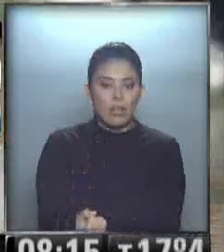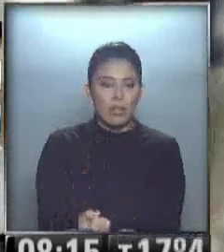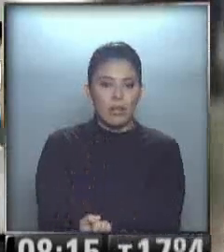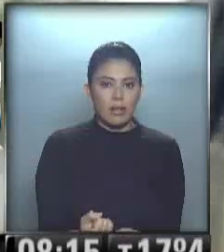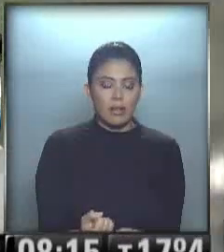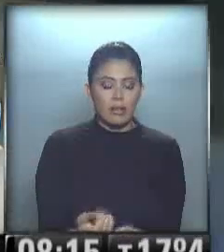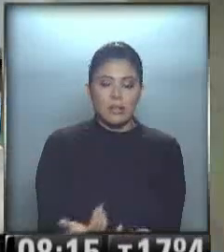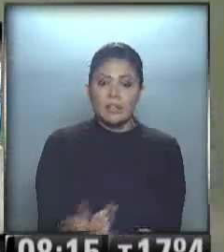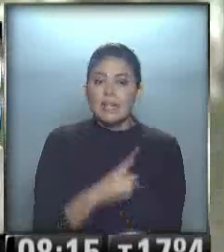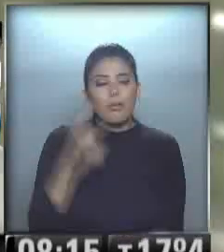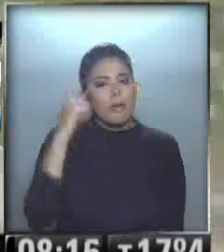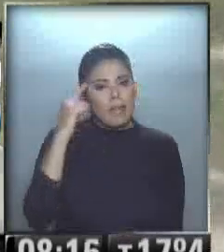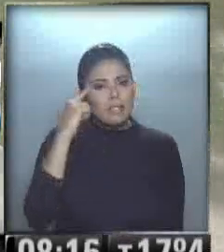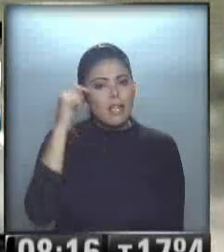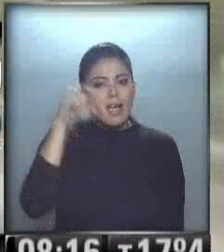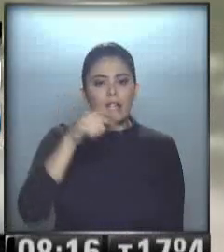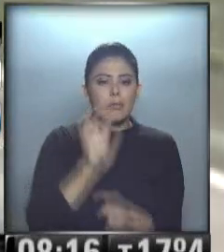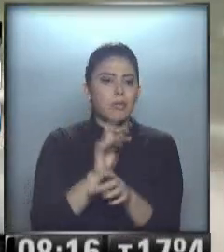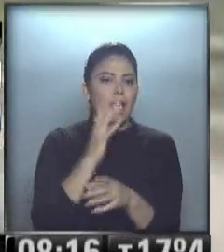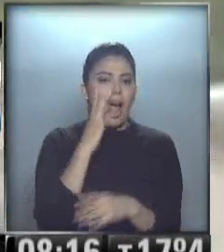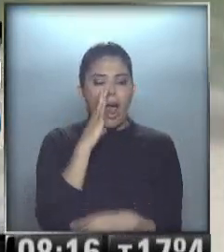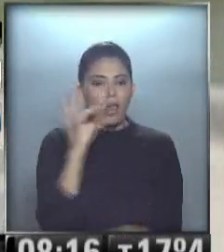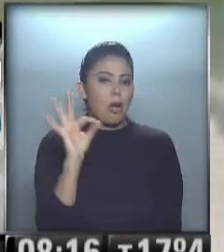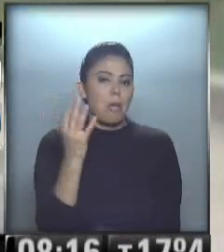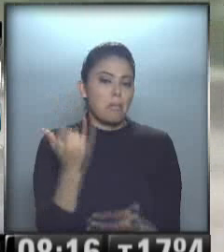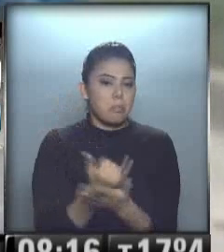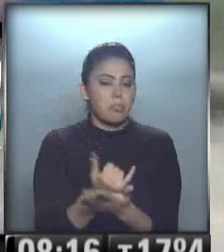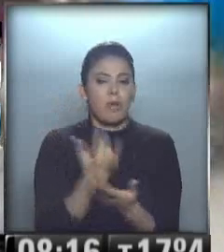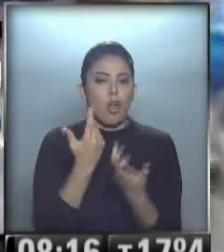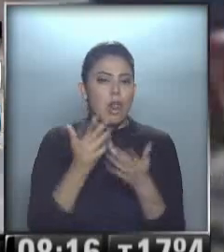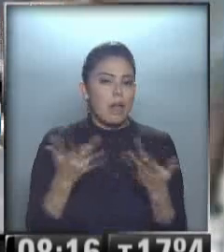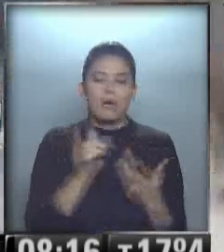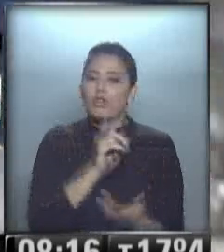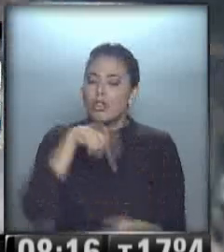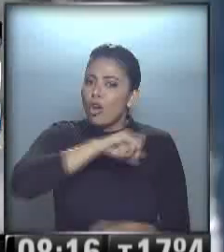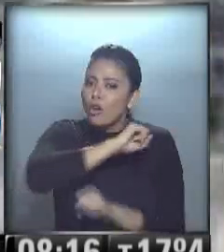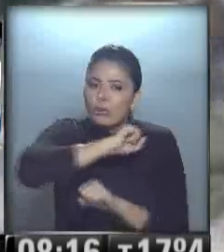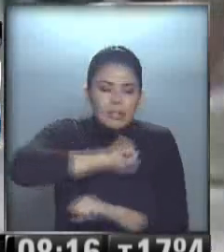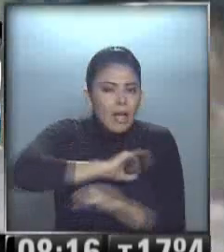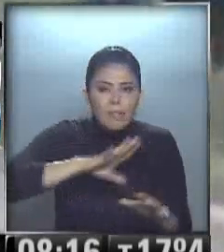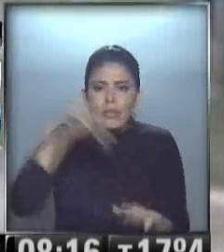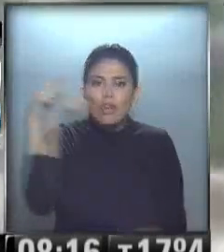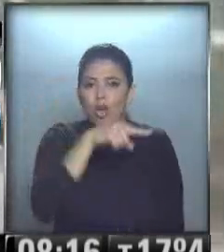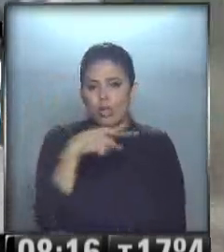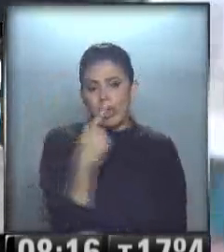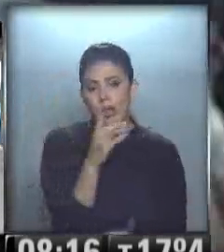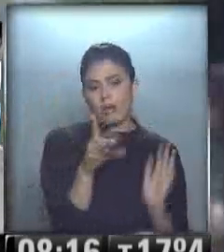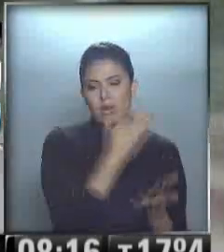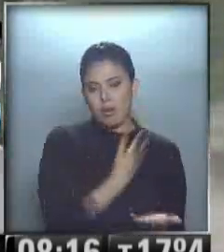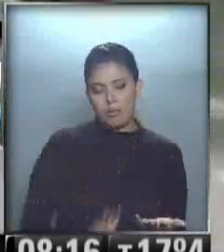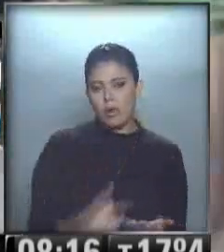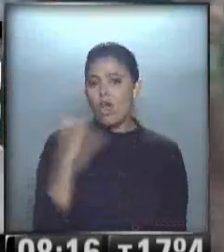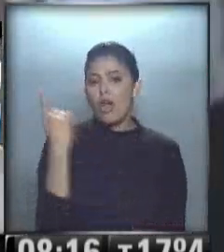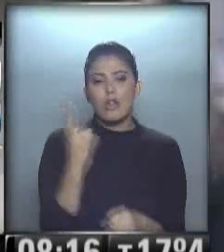de considerar esto con liviandad. Esto es un quebrantamiento gravísimo en lo institucional y no puede, de ninguna